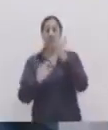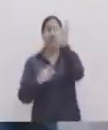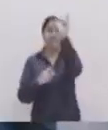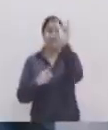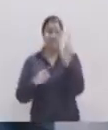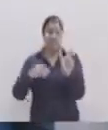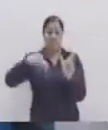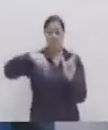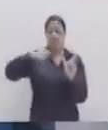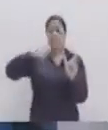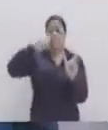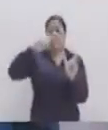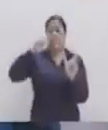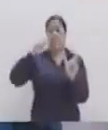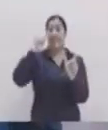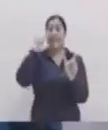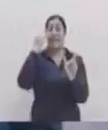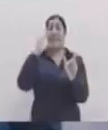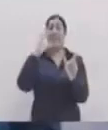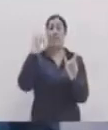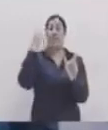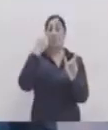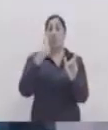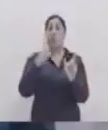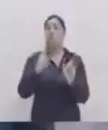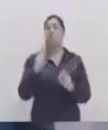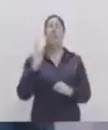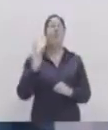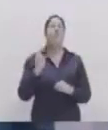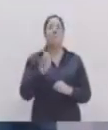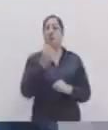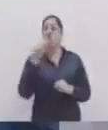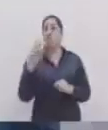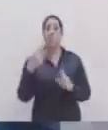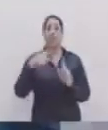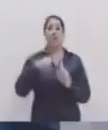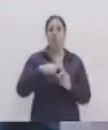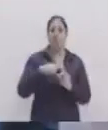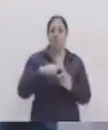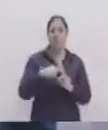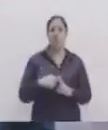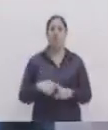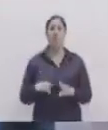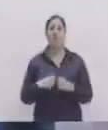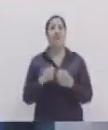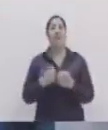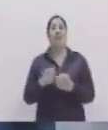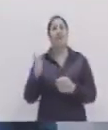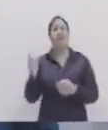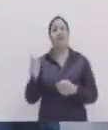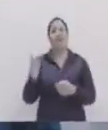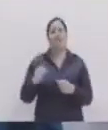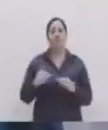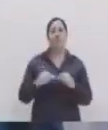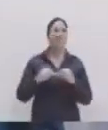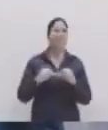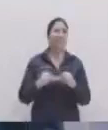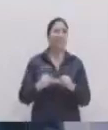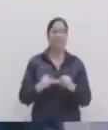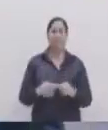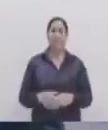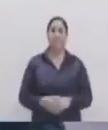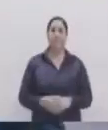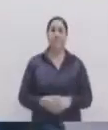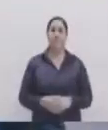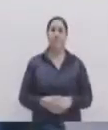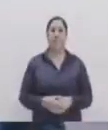metálicos van a tener número de oxidación positivo. Esto quiere decir que sus electrones van a ser cedidos, los van a